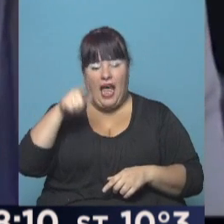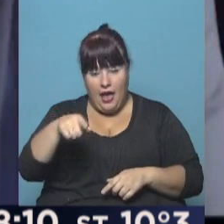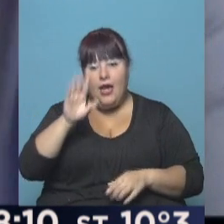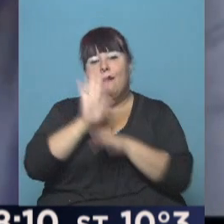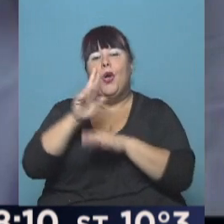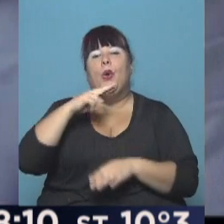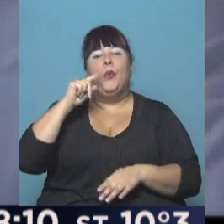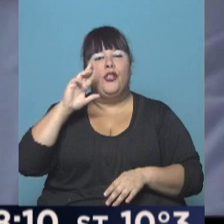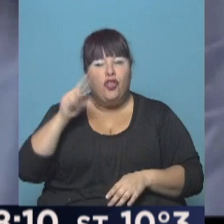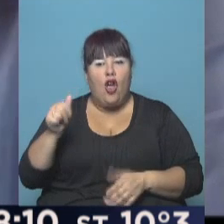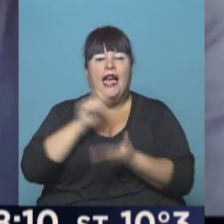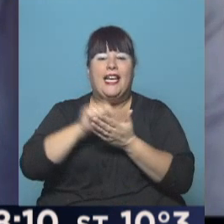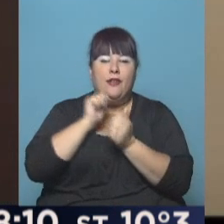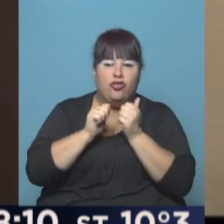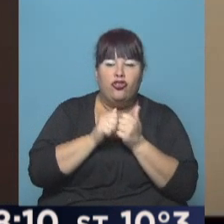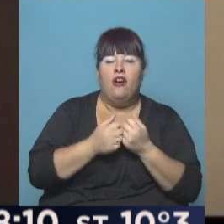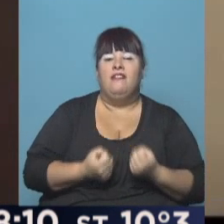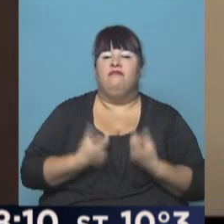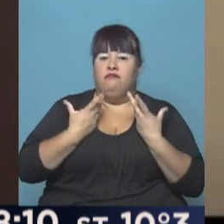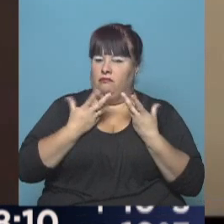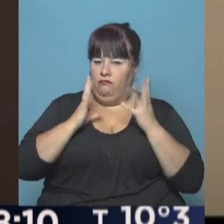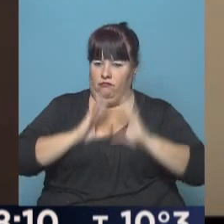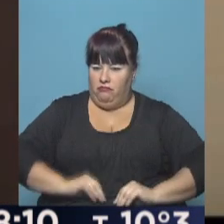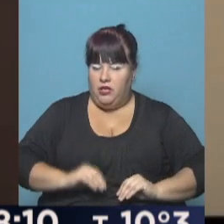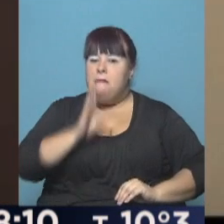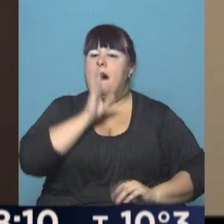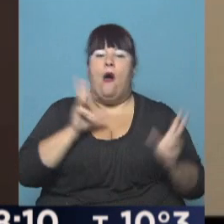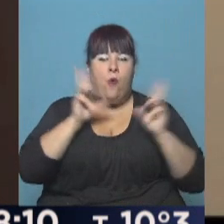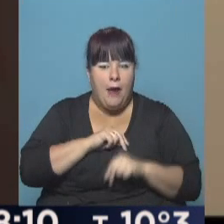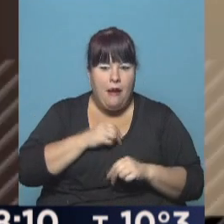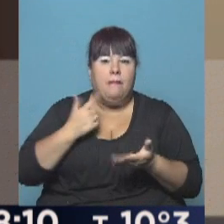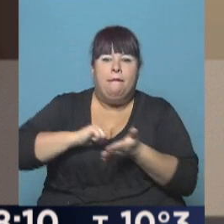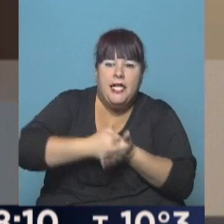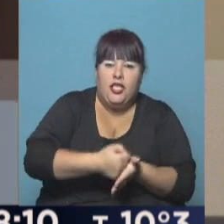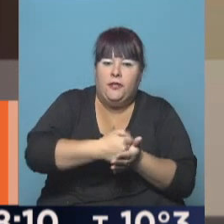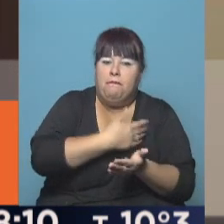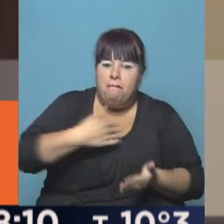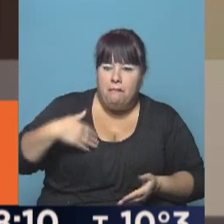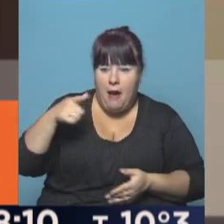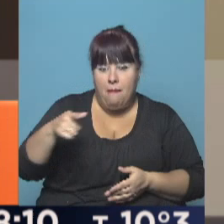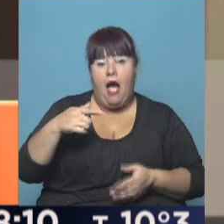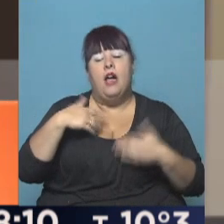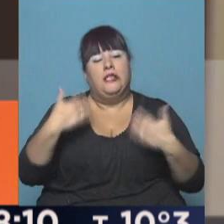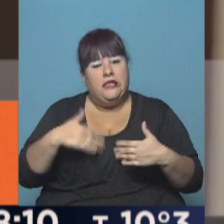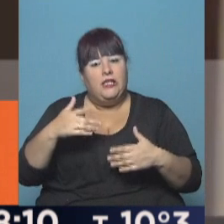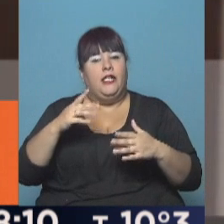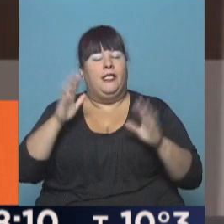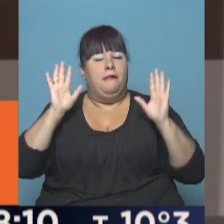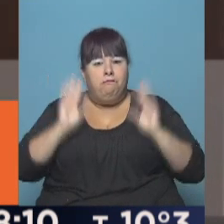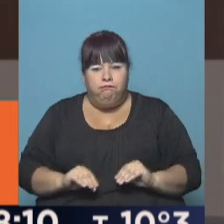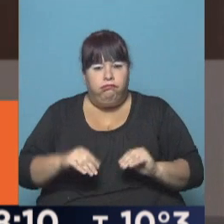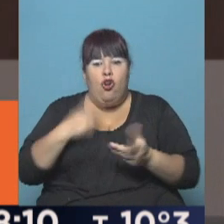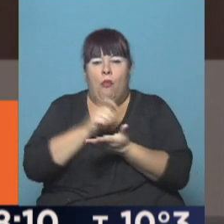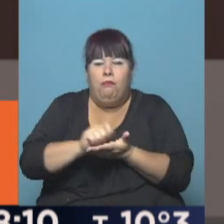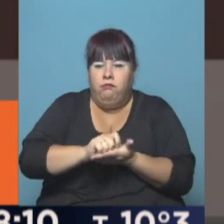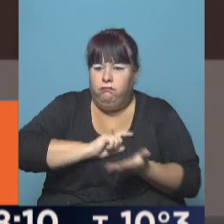victoria una guionista que perdió la inspiración y la paciencia por la presión de su madre interpretada por kristin albero está bloqueada luego de escribir